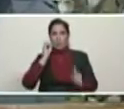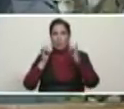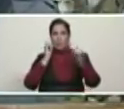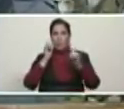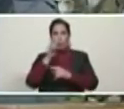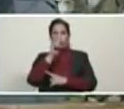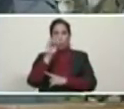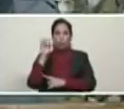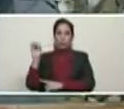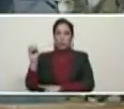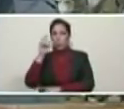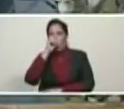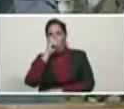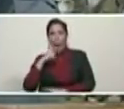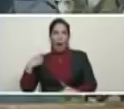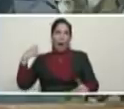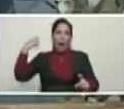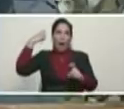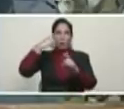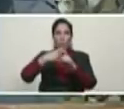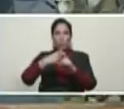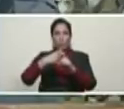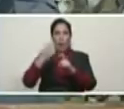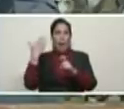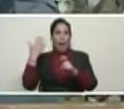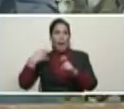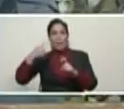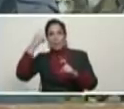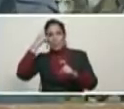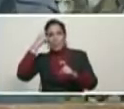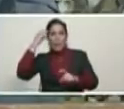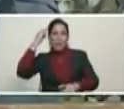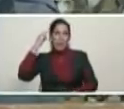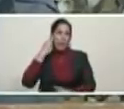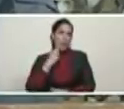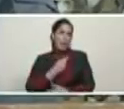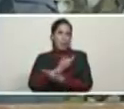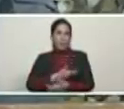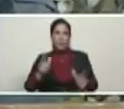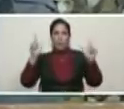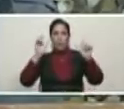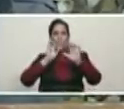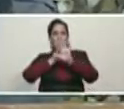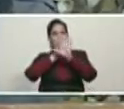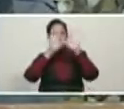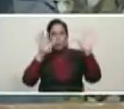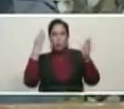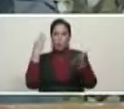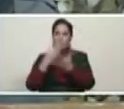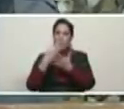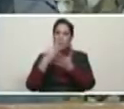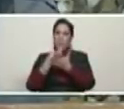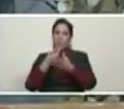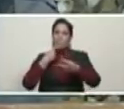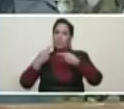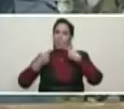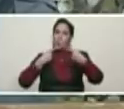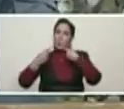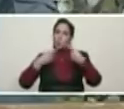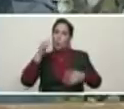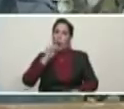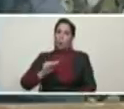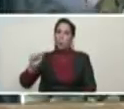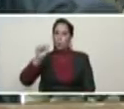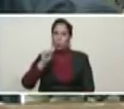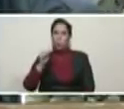los 200 años de aquel día en que el libertador brilló para siempre, con su discurso de Angostura, con su doctrina, con